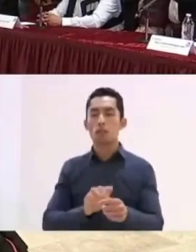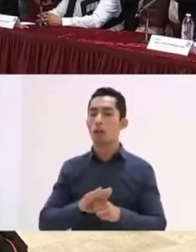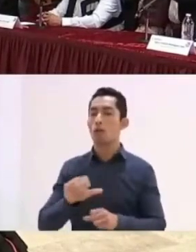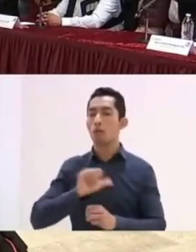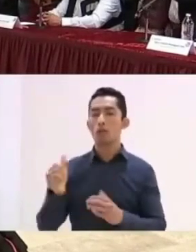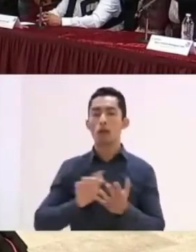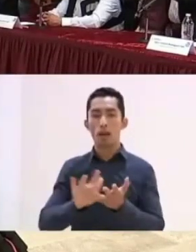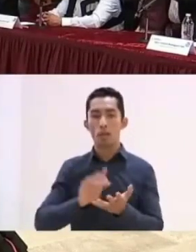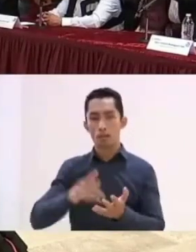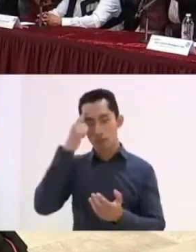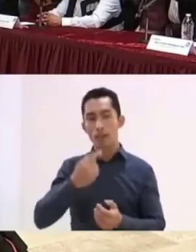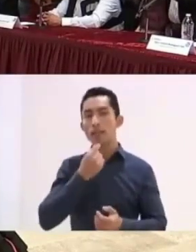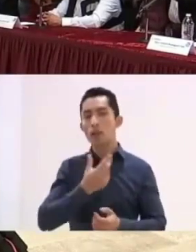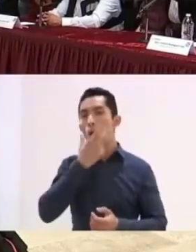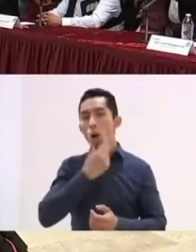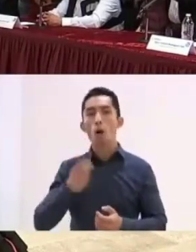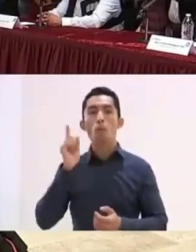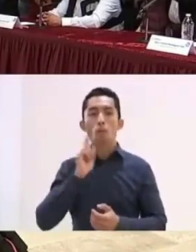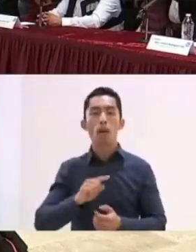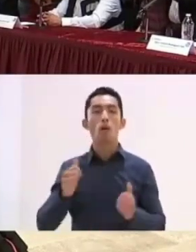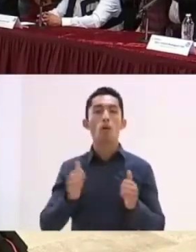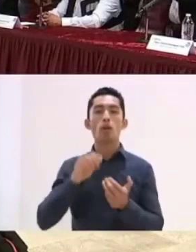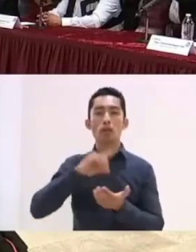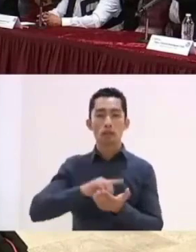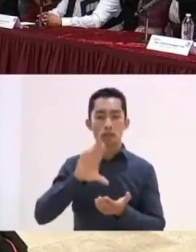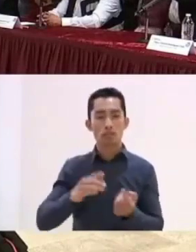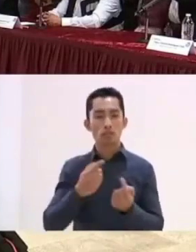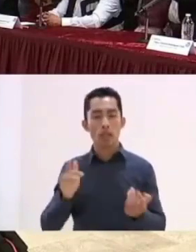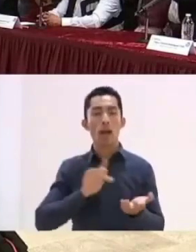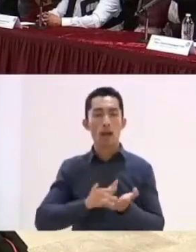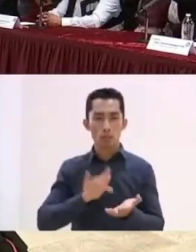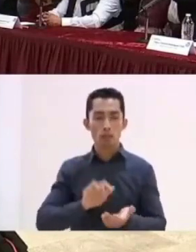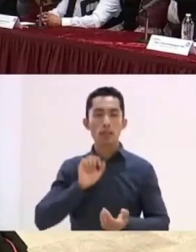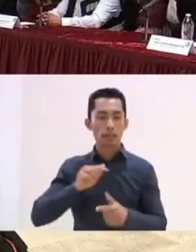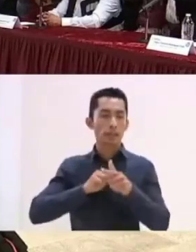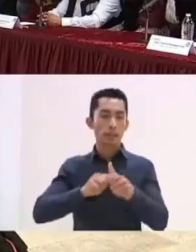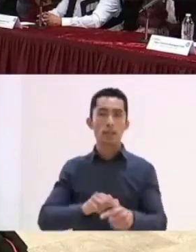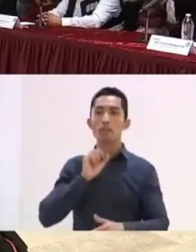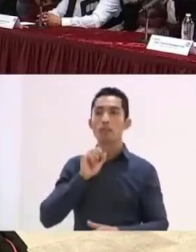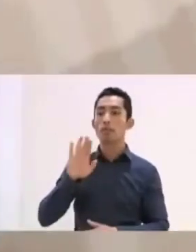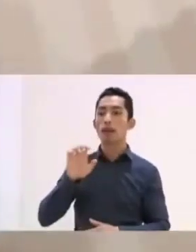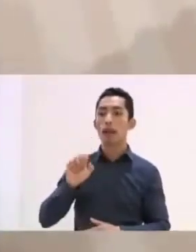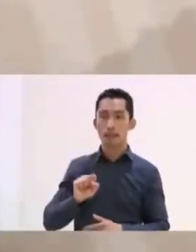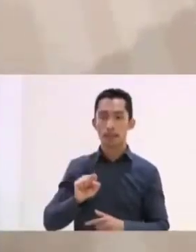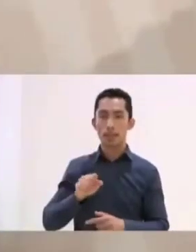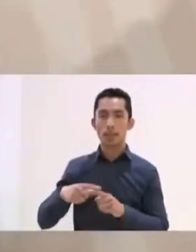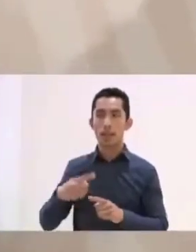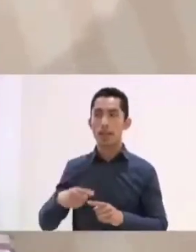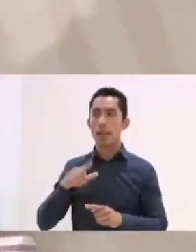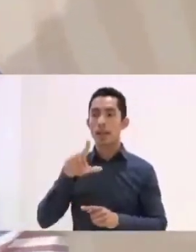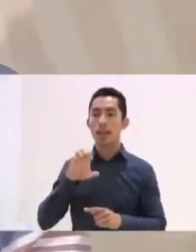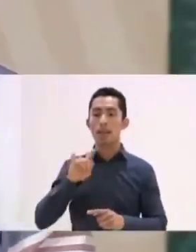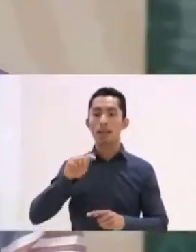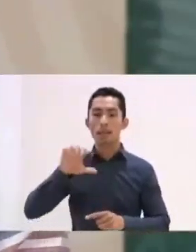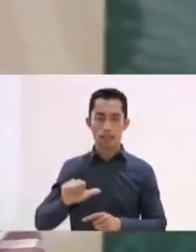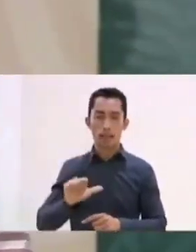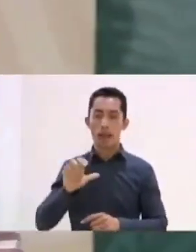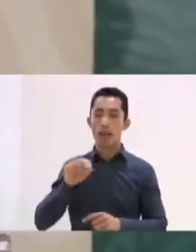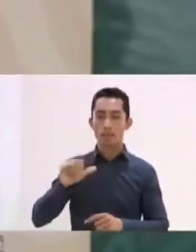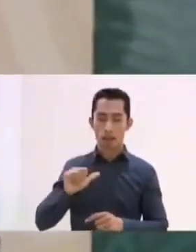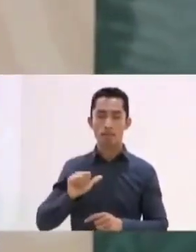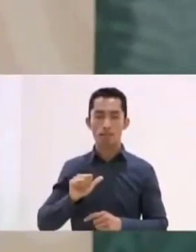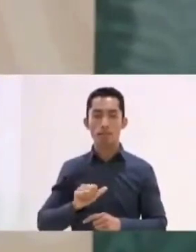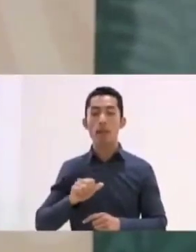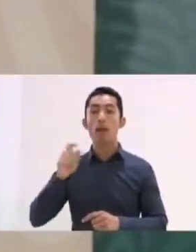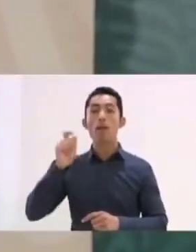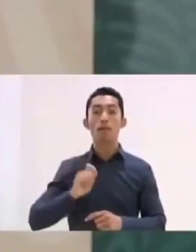el apoyo a niñas, a niños con discapacidad. Van a seguir las becas, Leticia Ánima, las